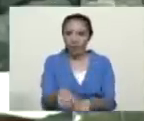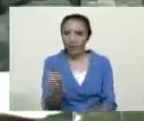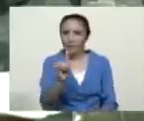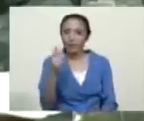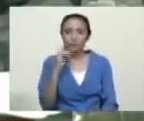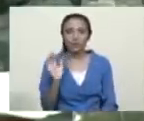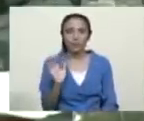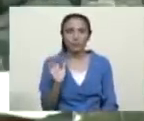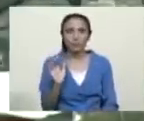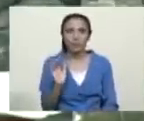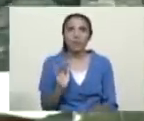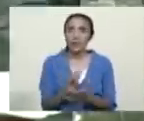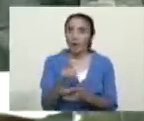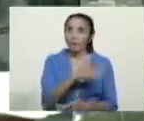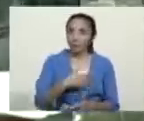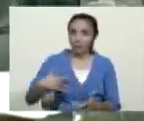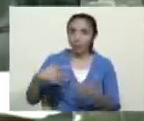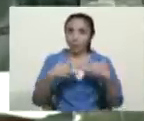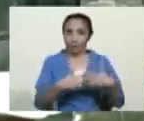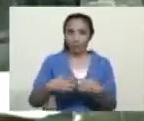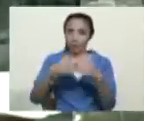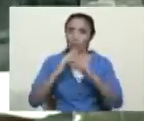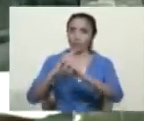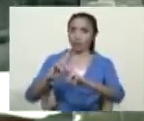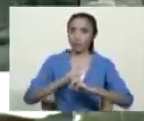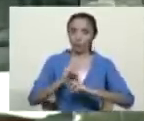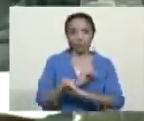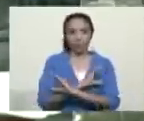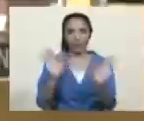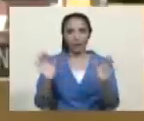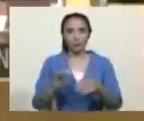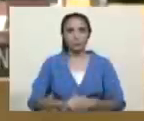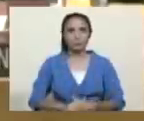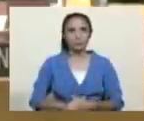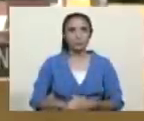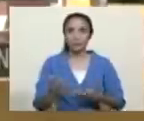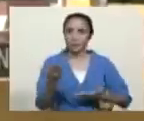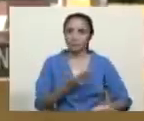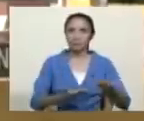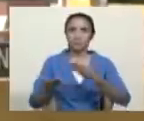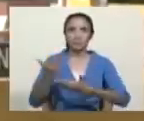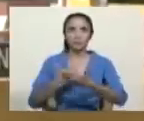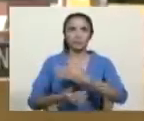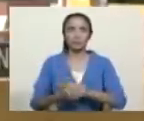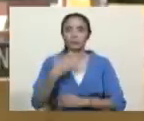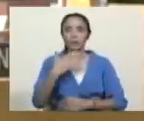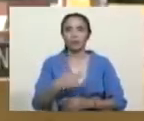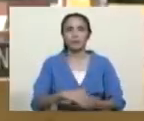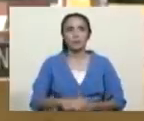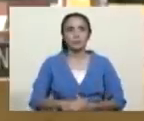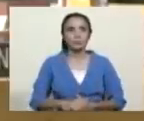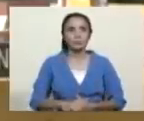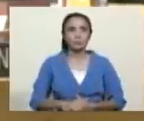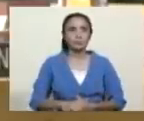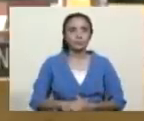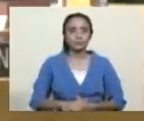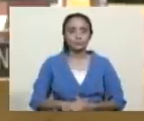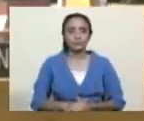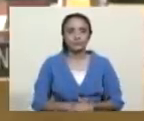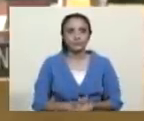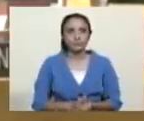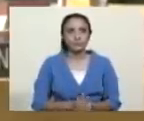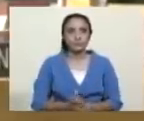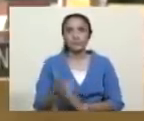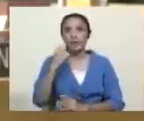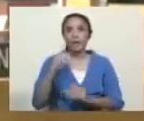respuesta, pero quisiéramos que Estados Unidos nos la dé y vamos a distribuir este documento a todos los miembros del Consejo. Muchas gracias. La Federación